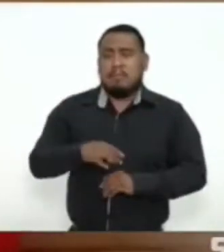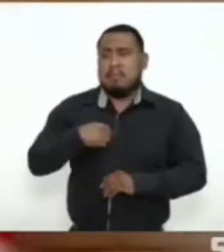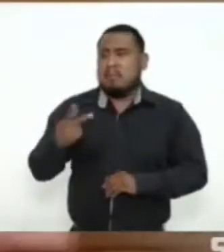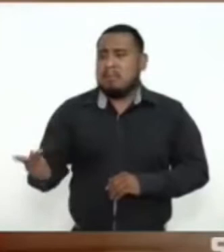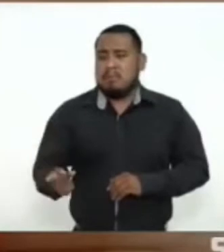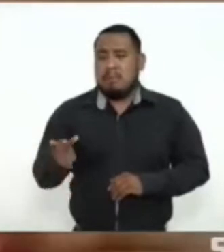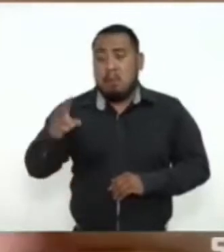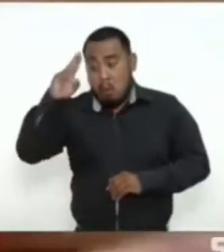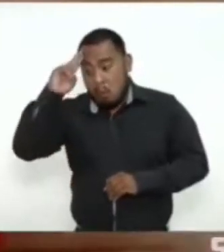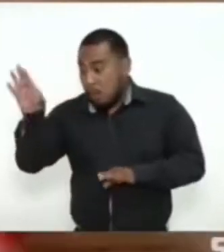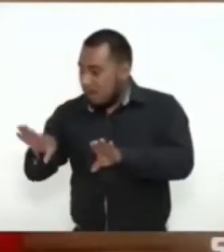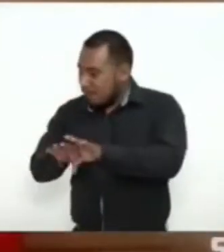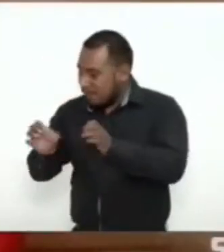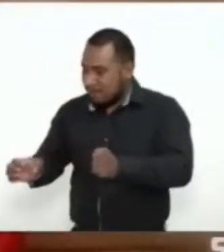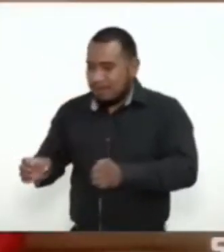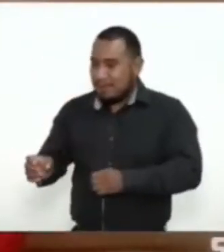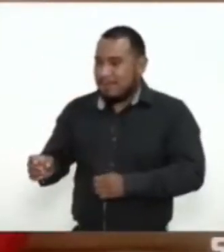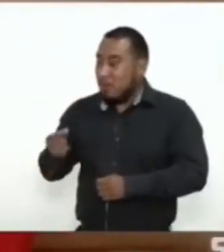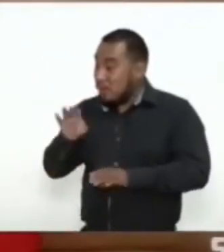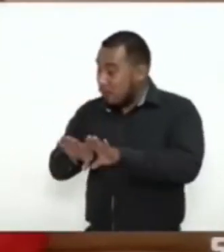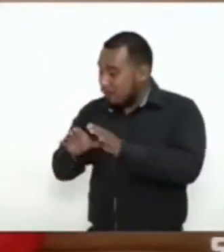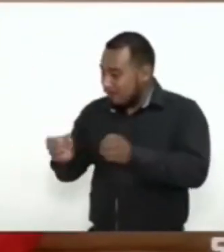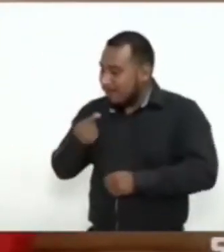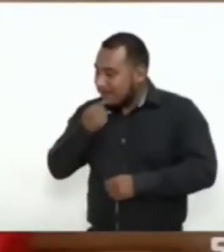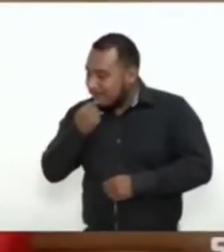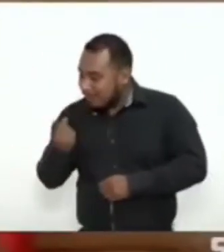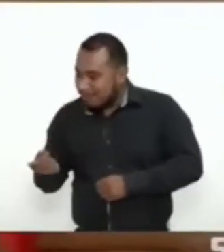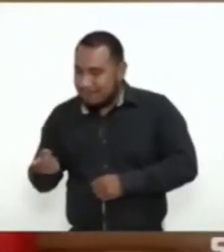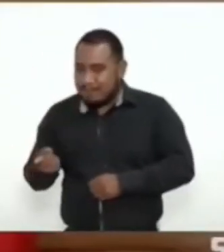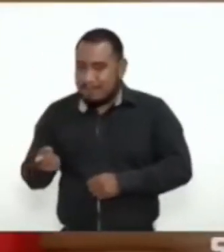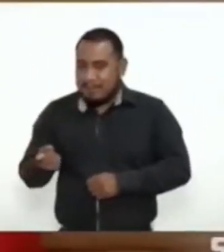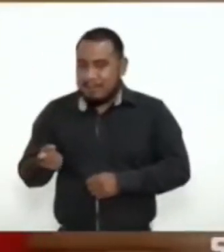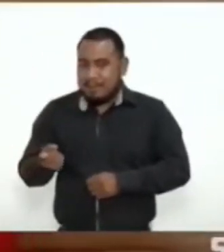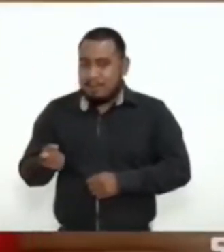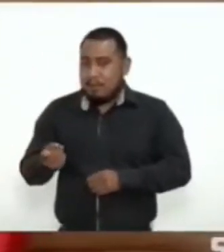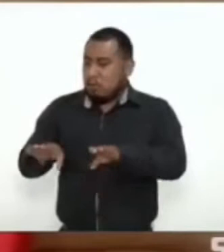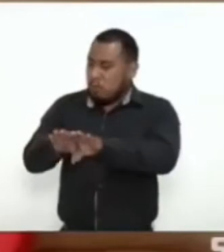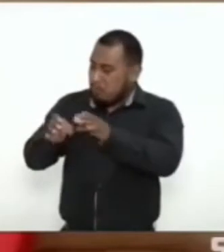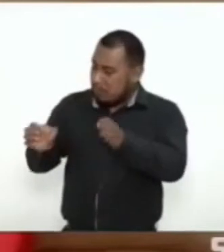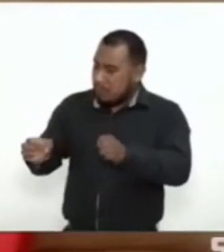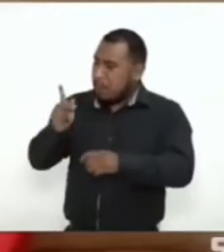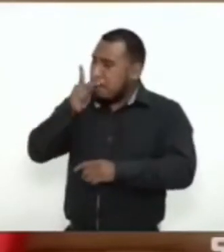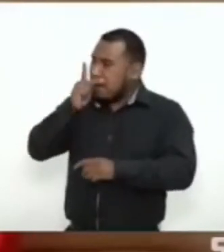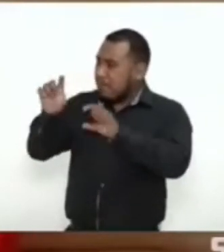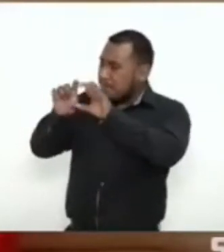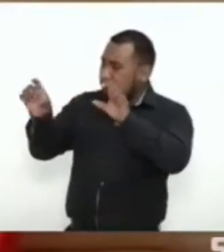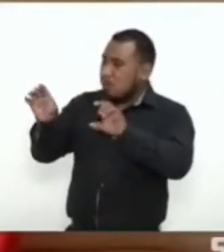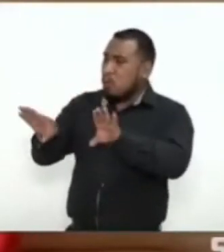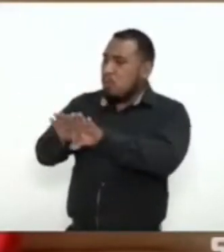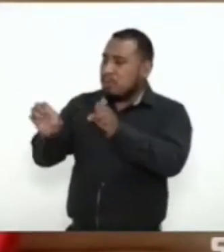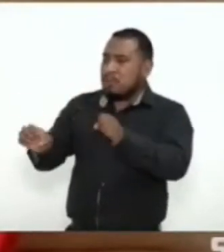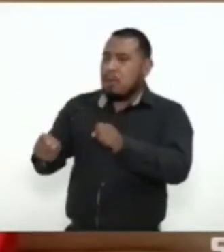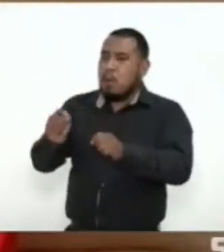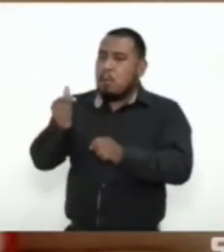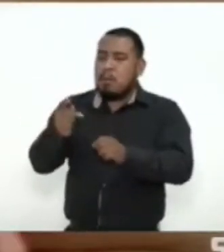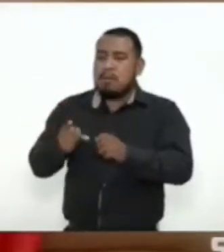preguntamos, hola, ¿cómo estás, Juanito? ¿Cómo estás? Y la palabra es ¿cómo estás? Pocas veces